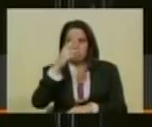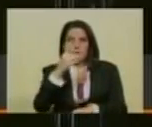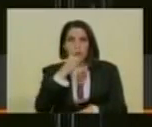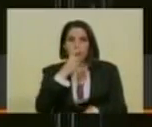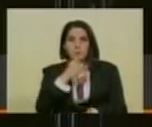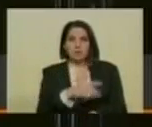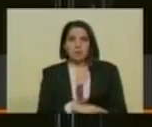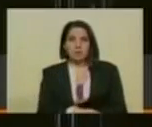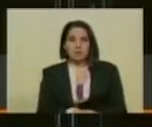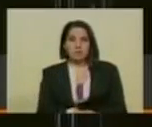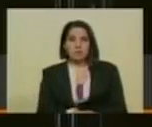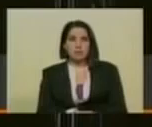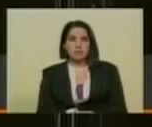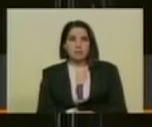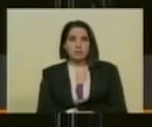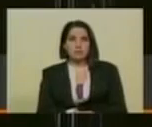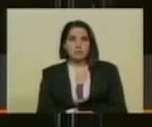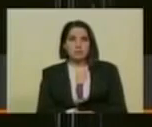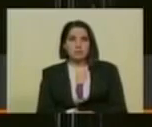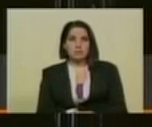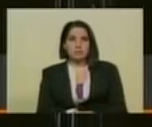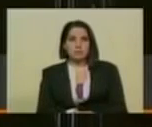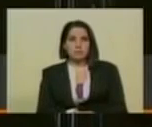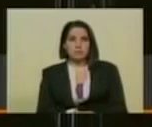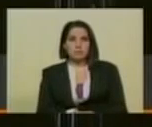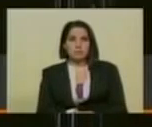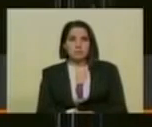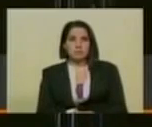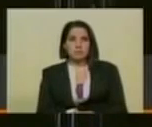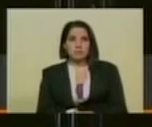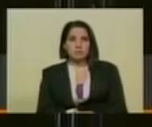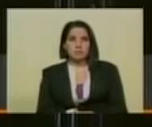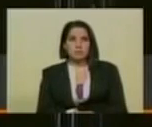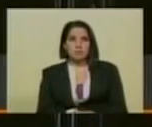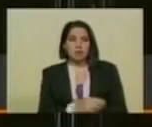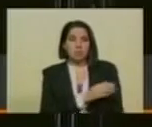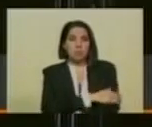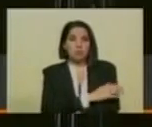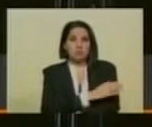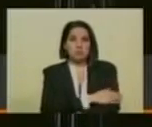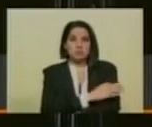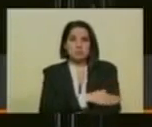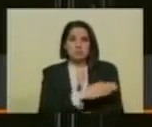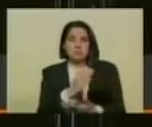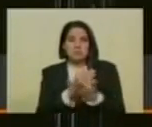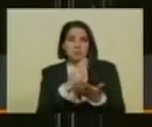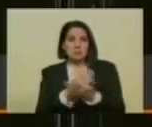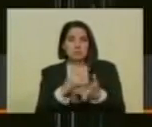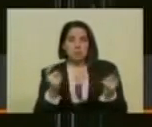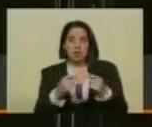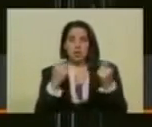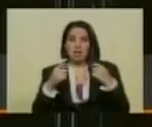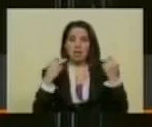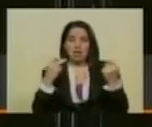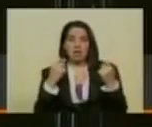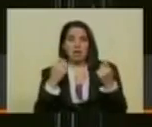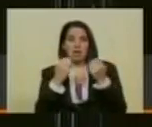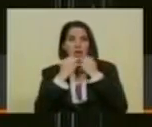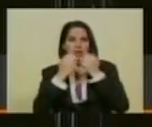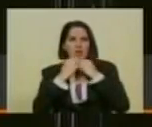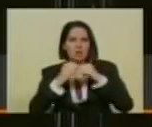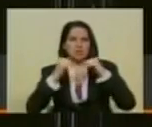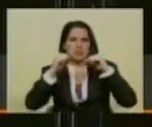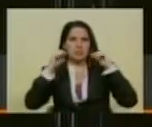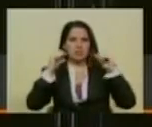diálogo, diálogo, diálogo, diálogo, diálogo, diálogo. Y la oposición siguió con su consigna: elecciones ya, elecciones